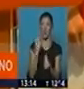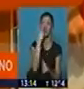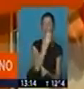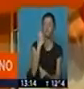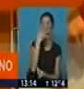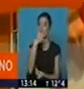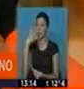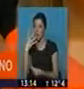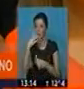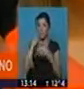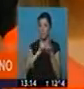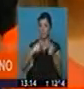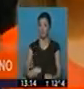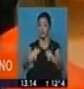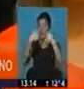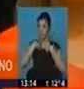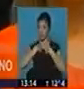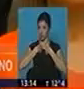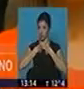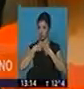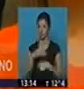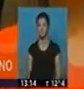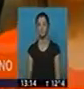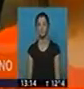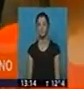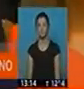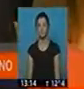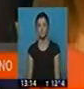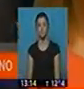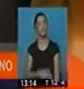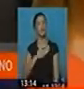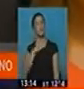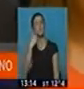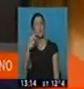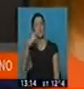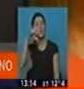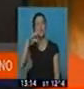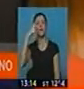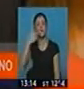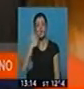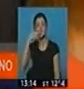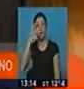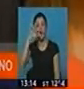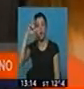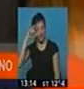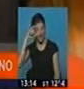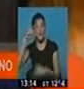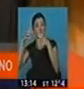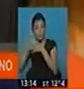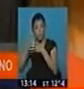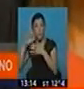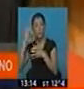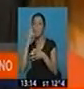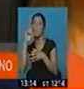254 diputados. Yo desde aquí quiero decirle al Partido Socialista y al Partido Popular que si están dispuestos a partir de